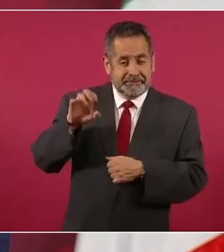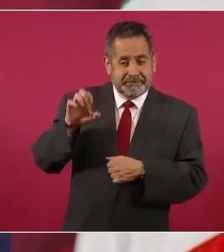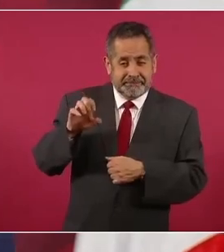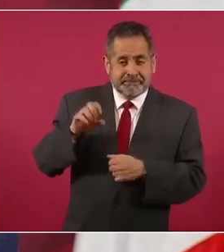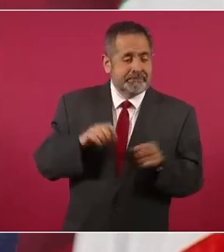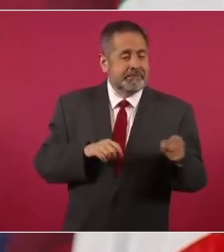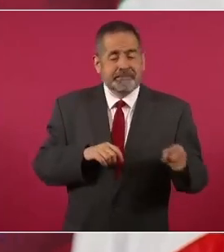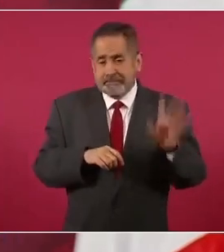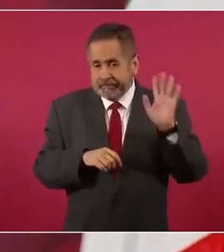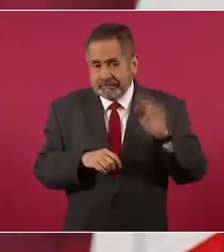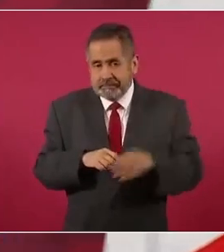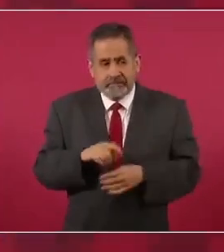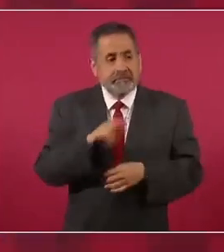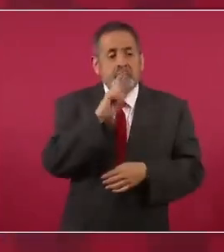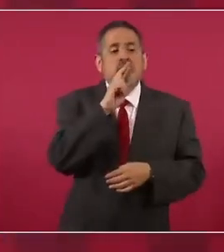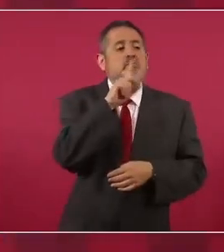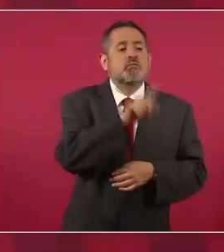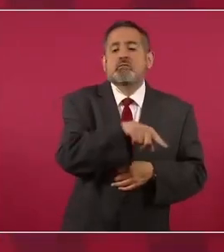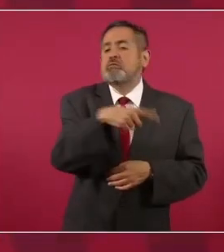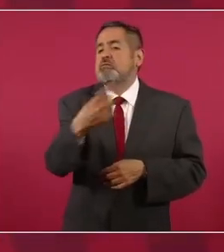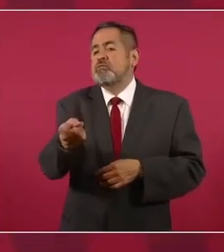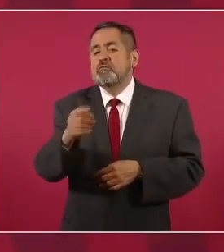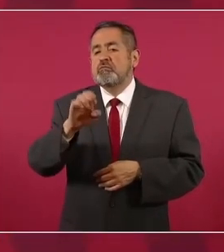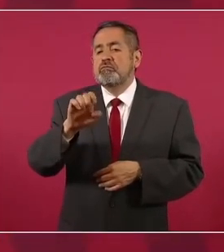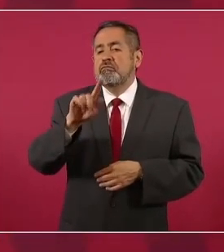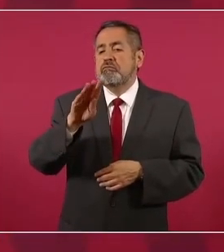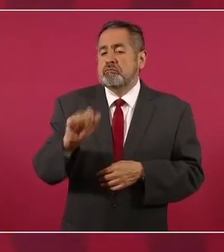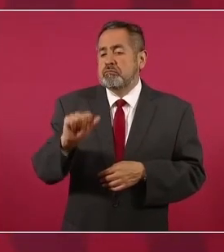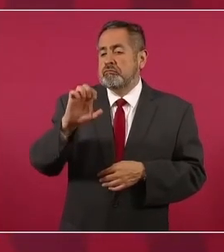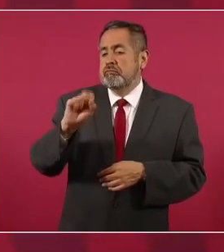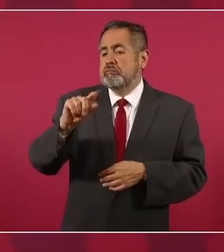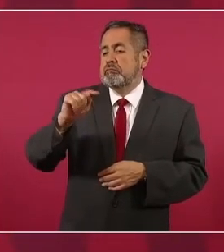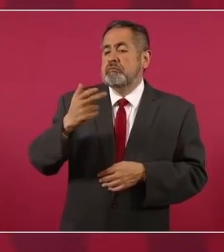Le voy más a la maestra Elbester